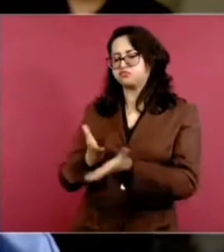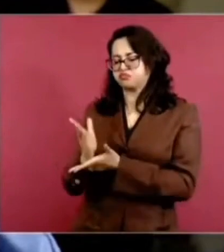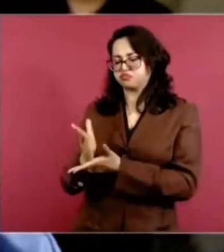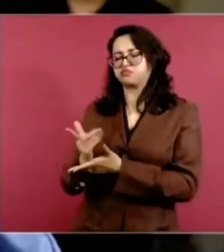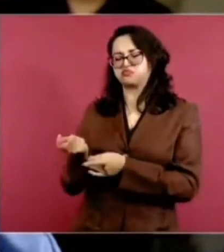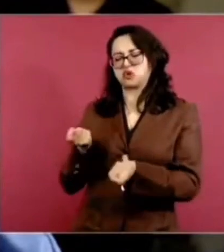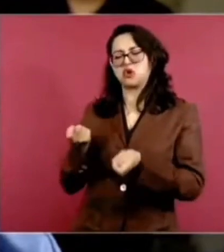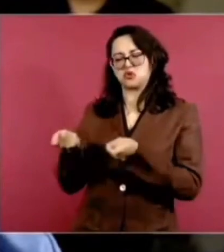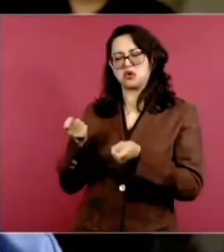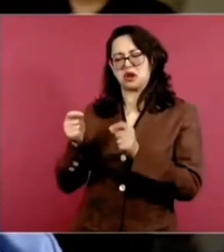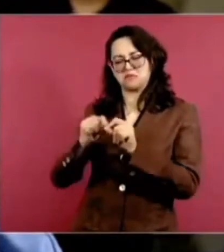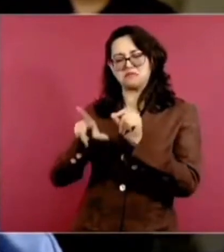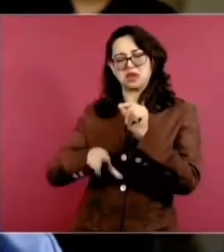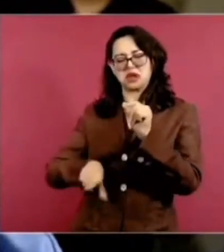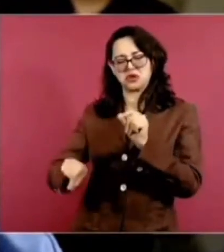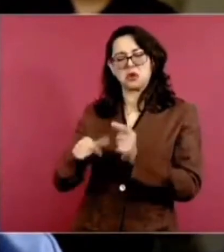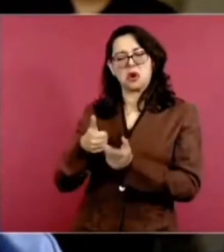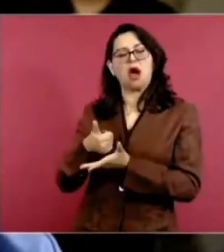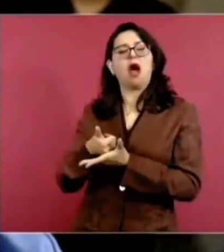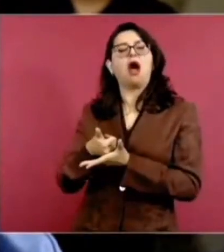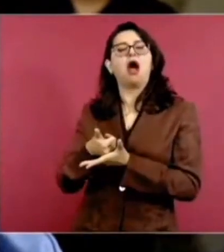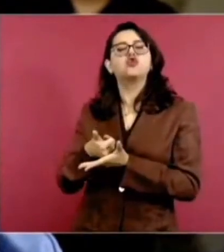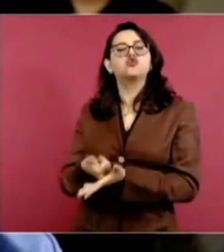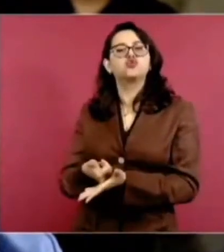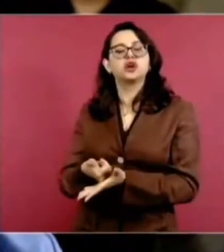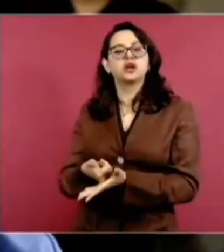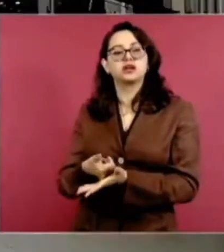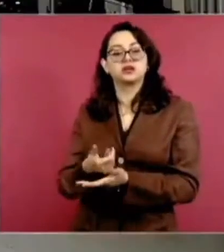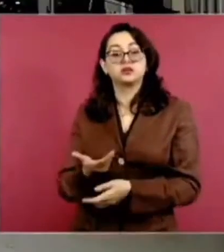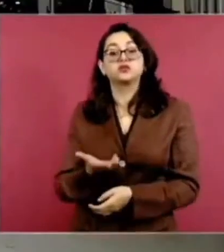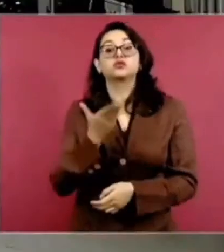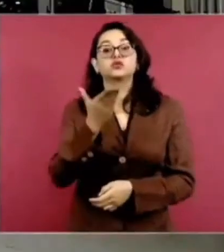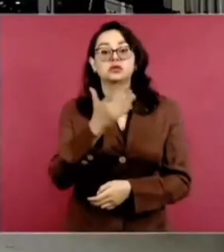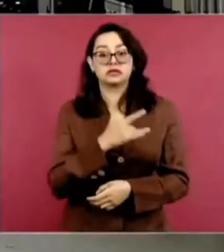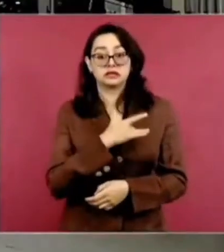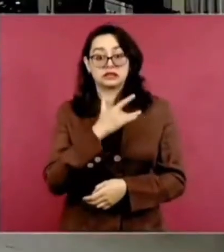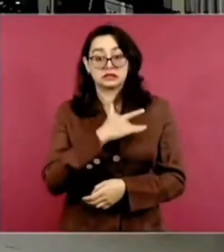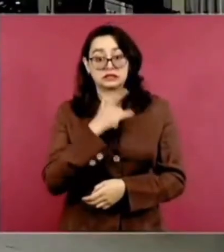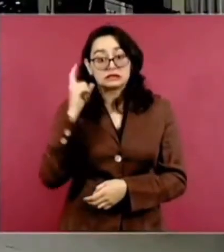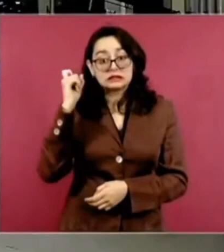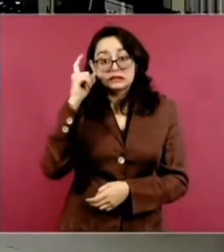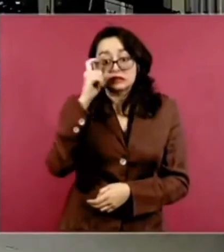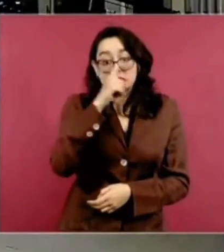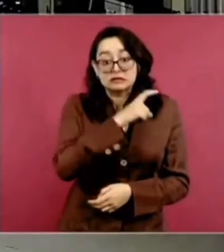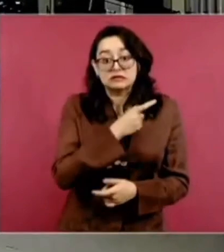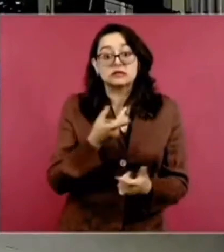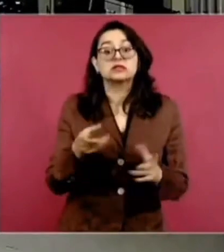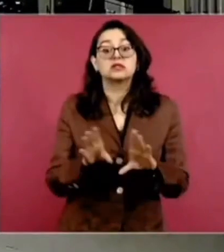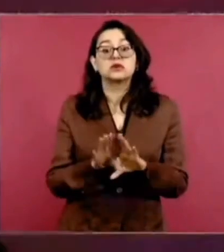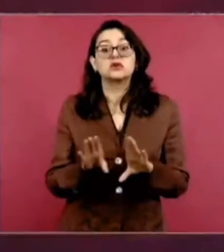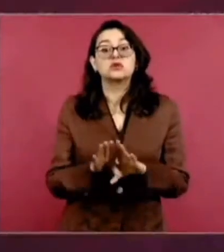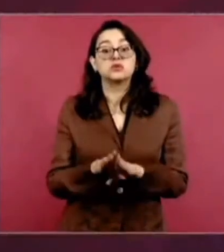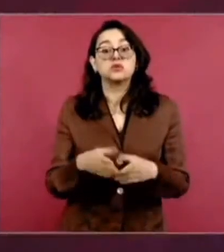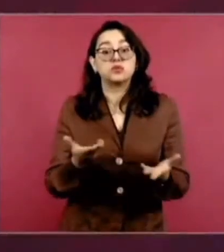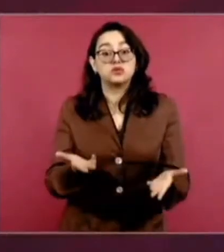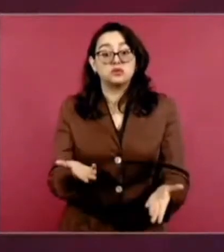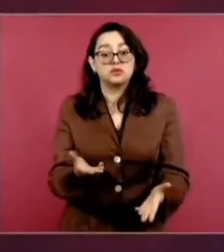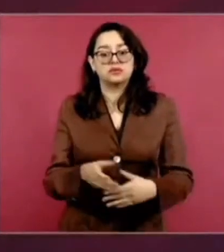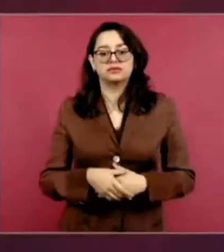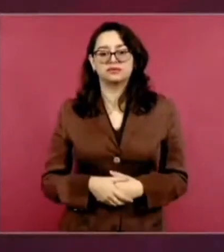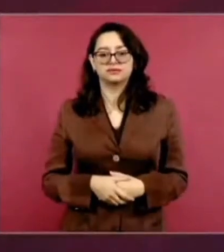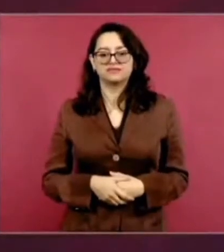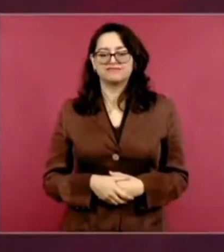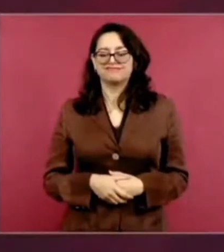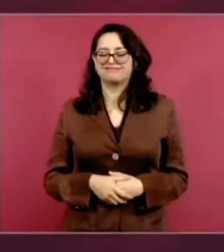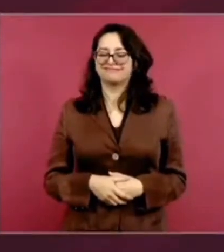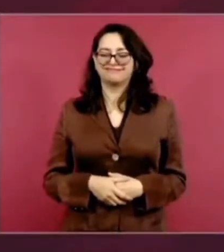esa injerencia de Estados Unidos y cuál es su perspectiva en este sentido? Bueno, todas estas declaraciones tienen que ver con